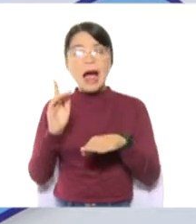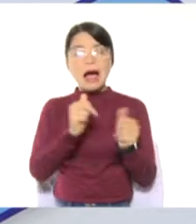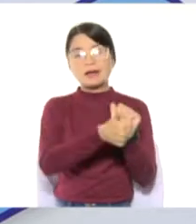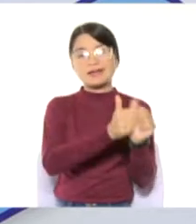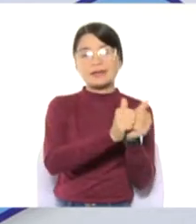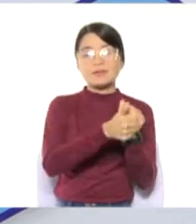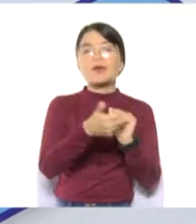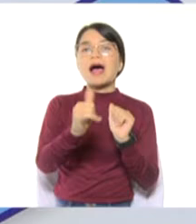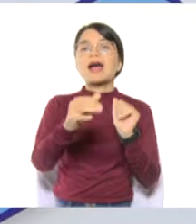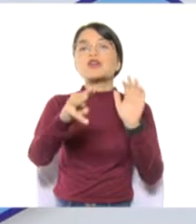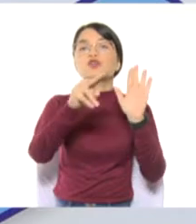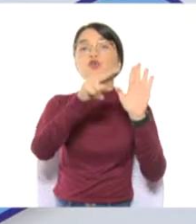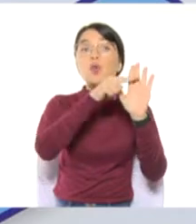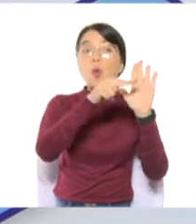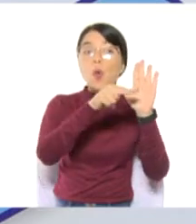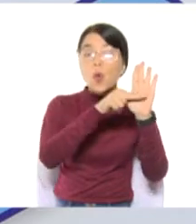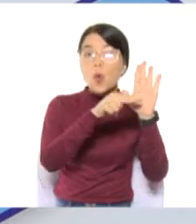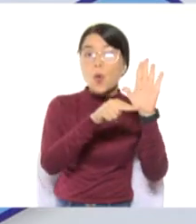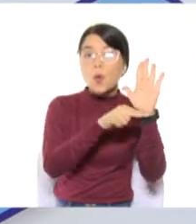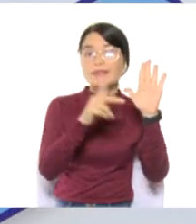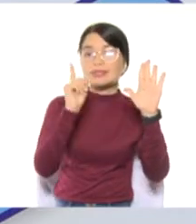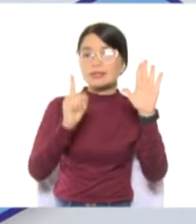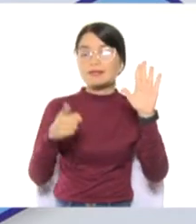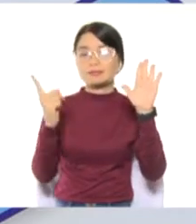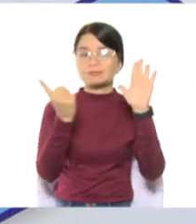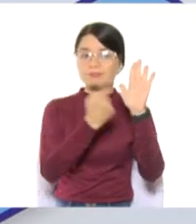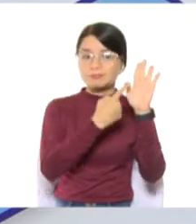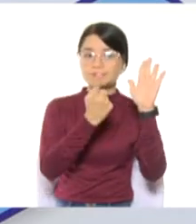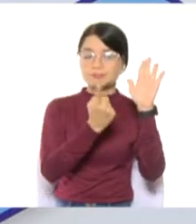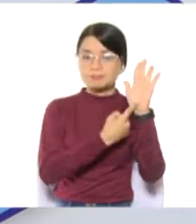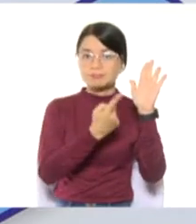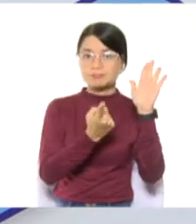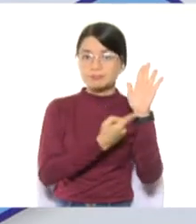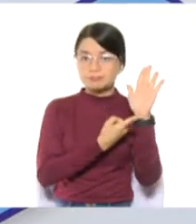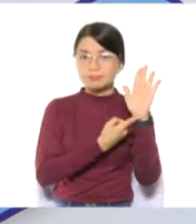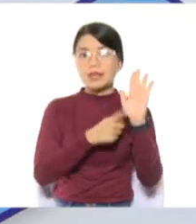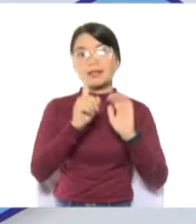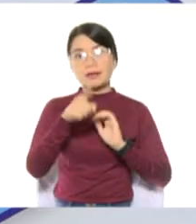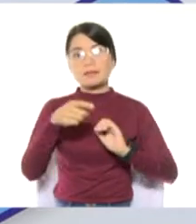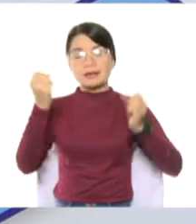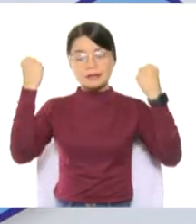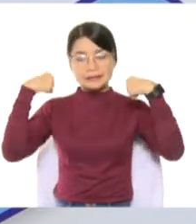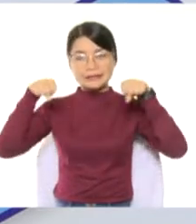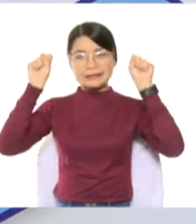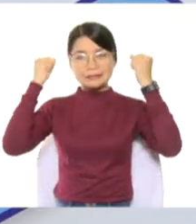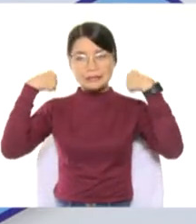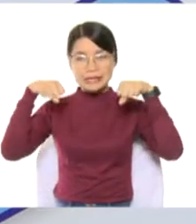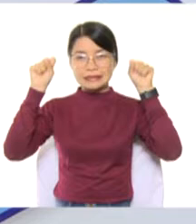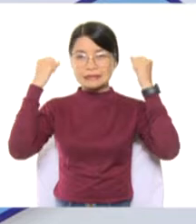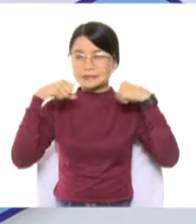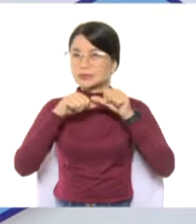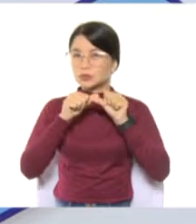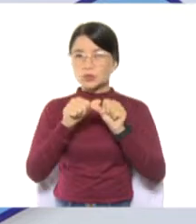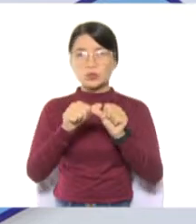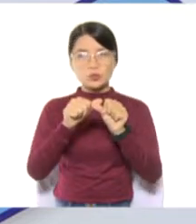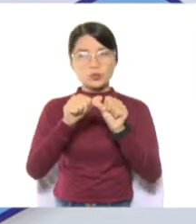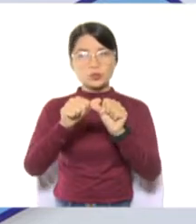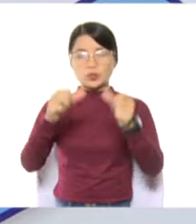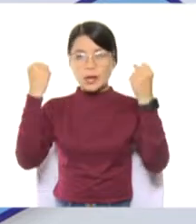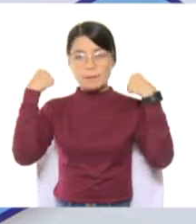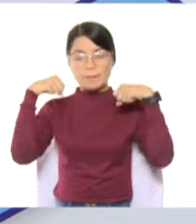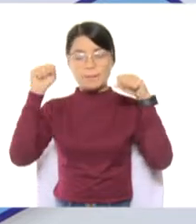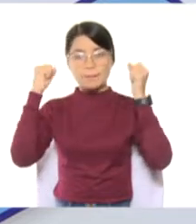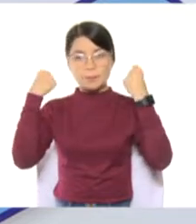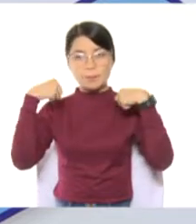su práctica requiere de entrenamiento y sobre todo de mucha disciplina y constancia.